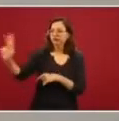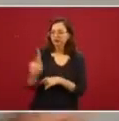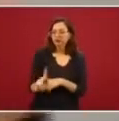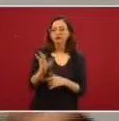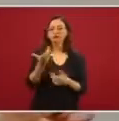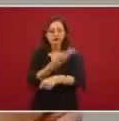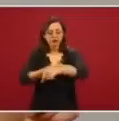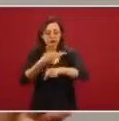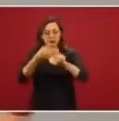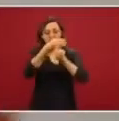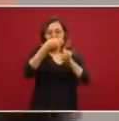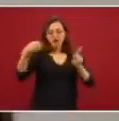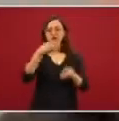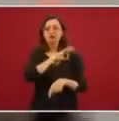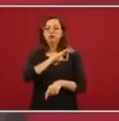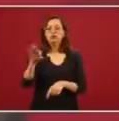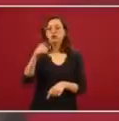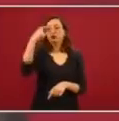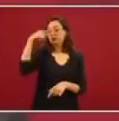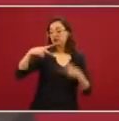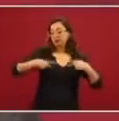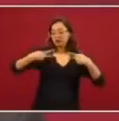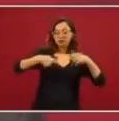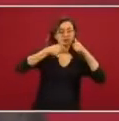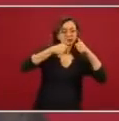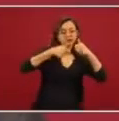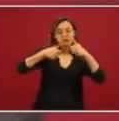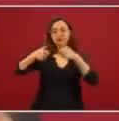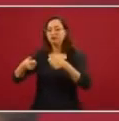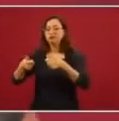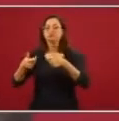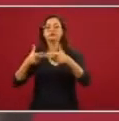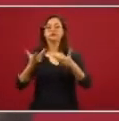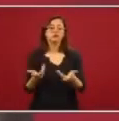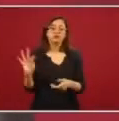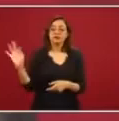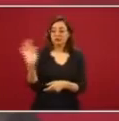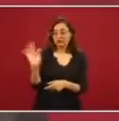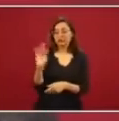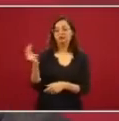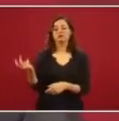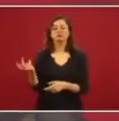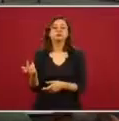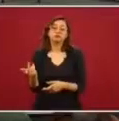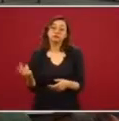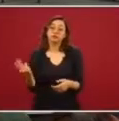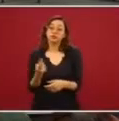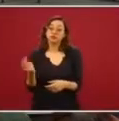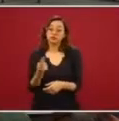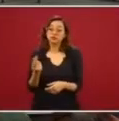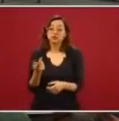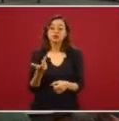nos permiten organizar la distribución de pacientes en un momento dado y pudiera necesitar servicios y en los